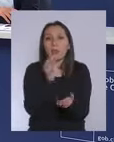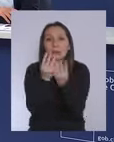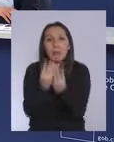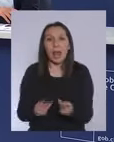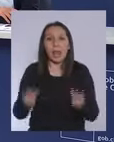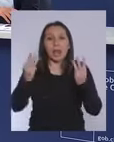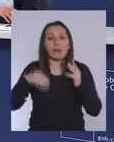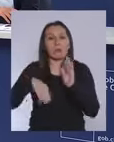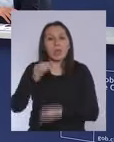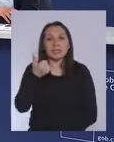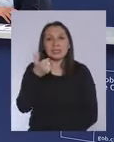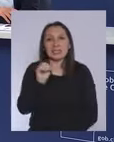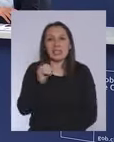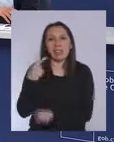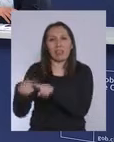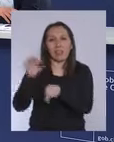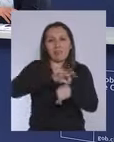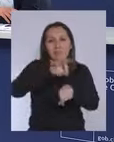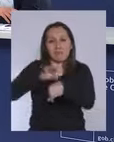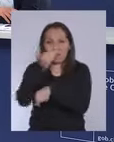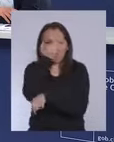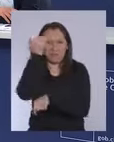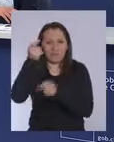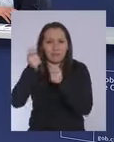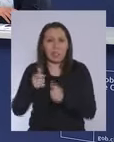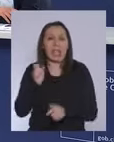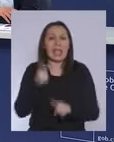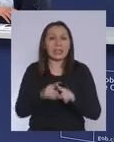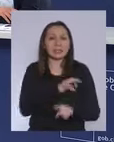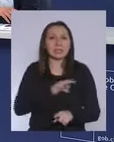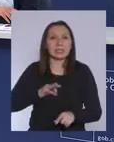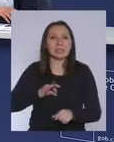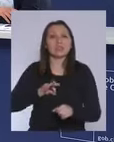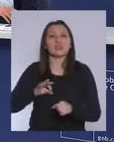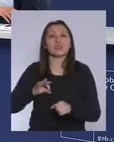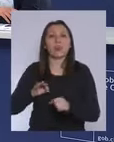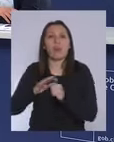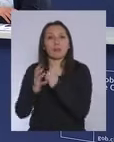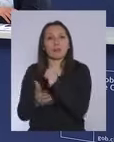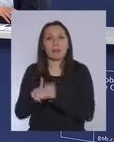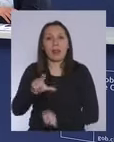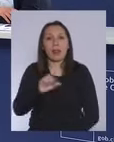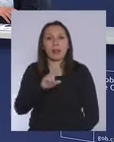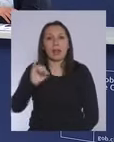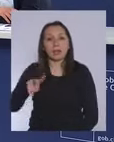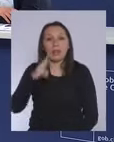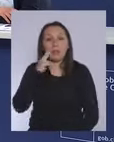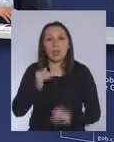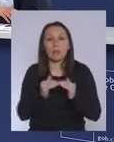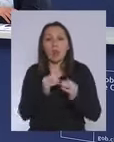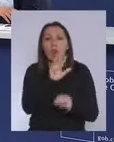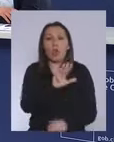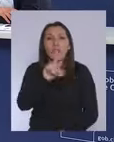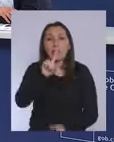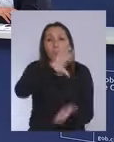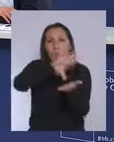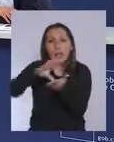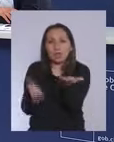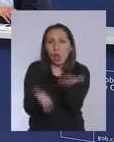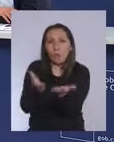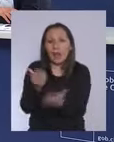onu por más de 60 especialistas entre los que destaca el ex ministro de hacienda felipe larraín y que me dio el avance de la pandemia 91 países durante agosto